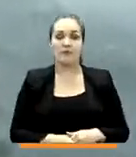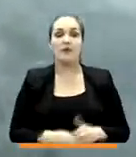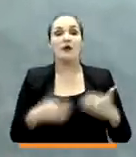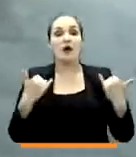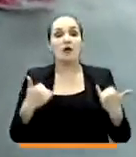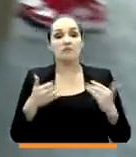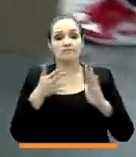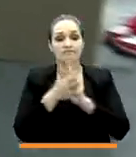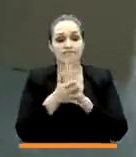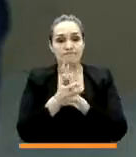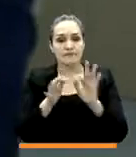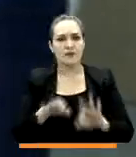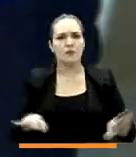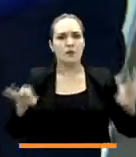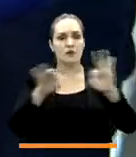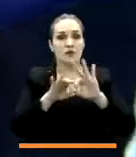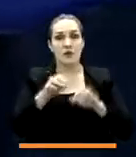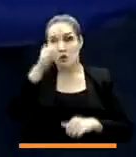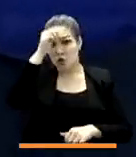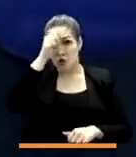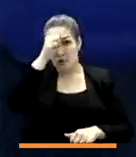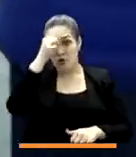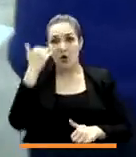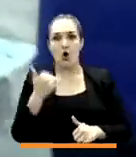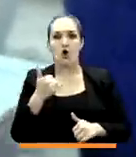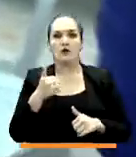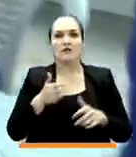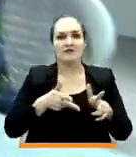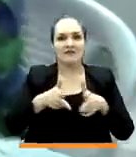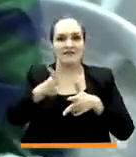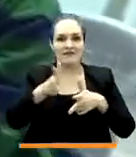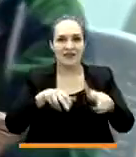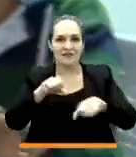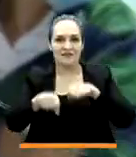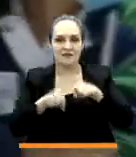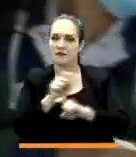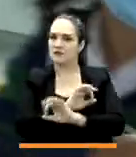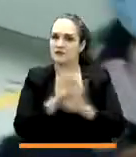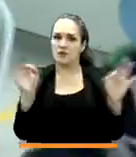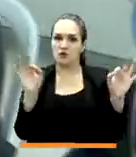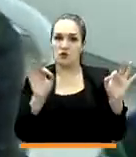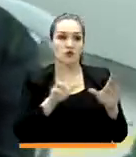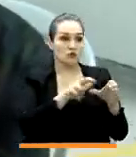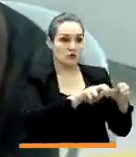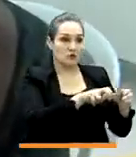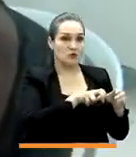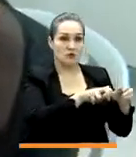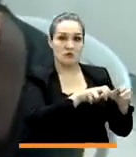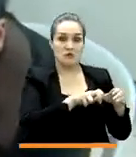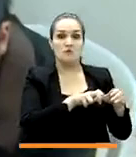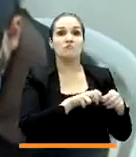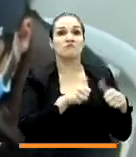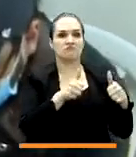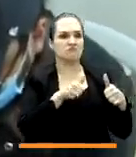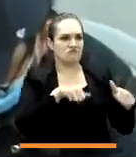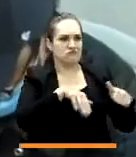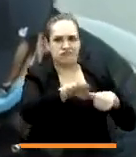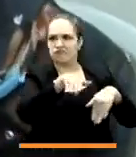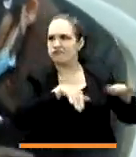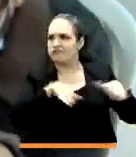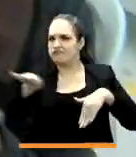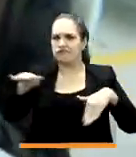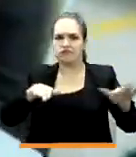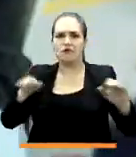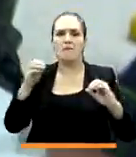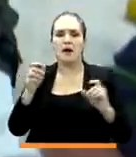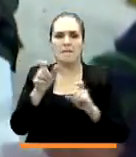que este domingo no hubo ciclovía y el transporte público opera con el más del 80% de la flota de